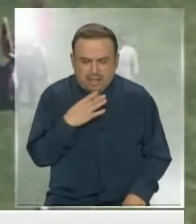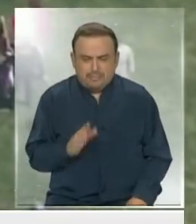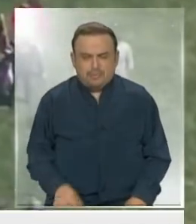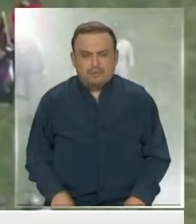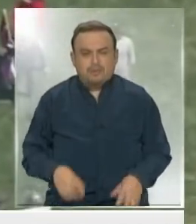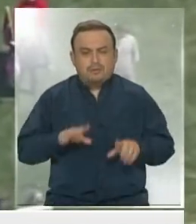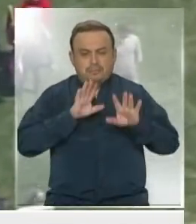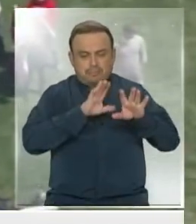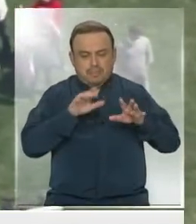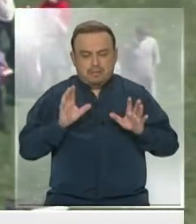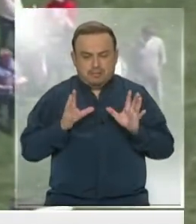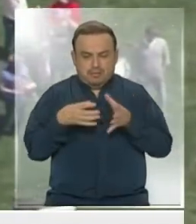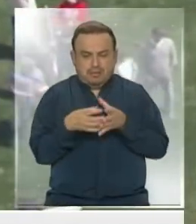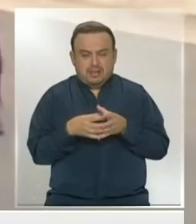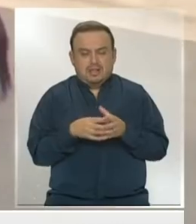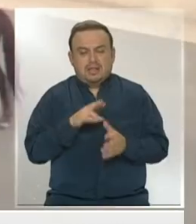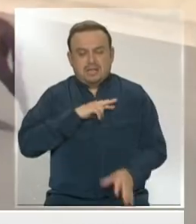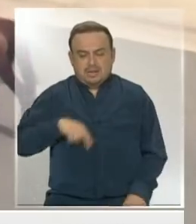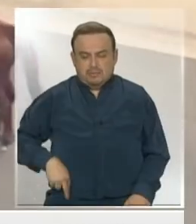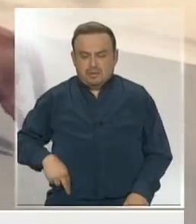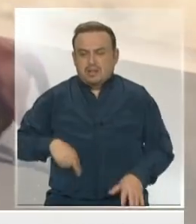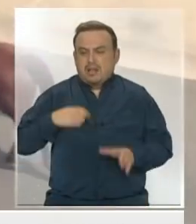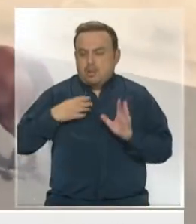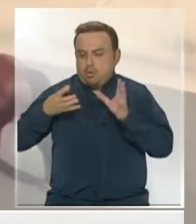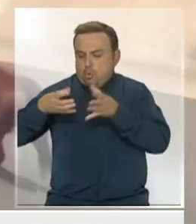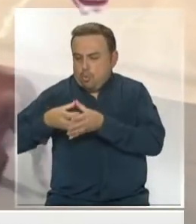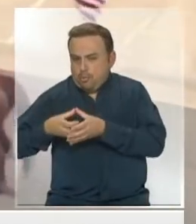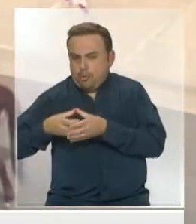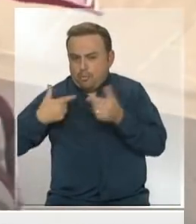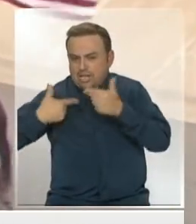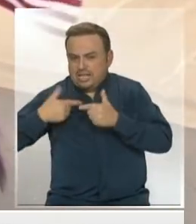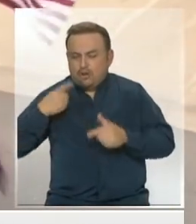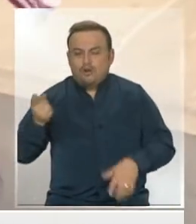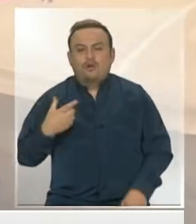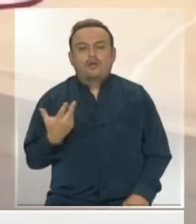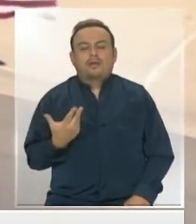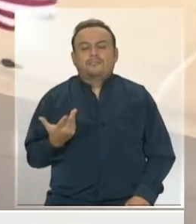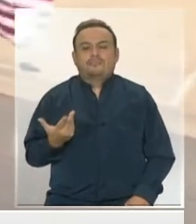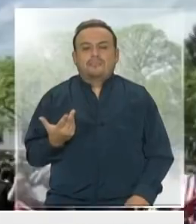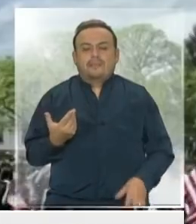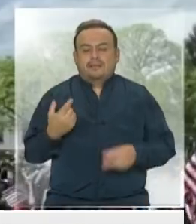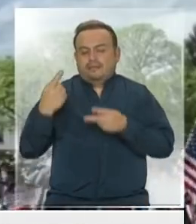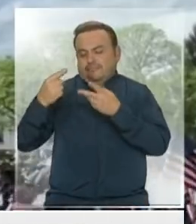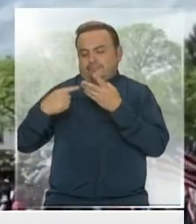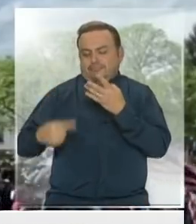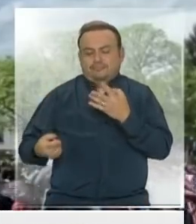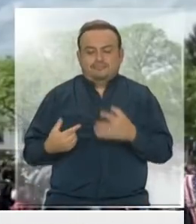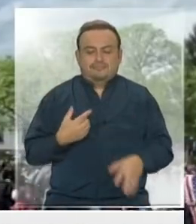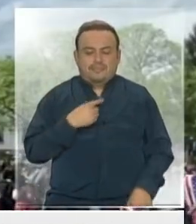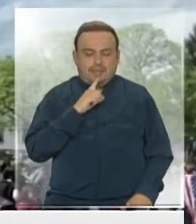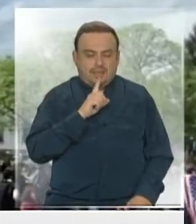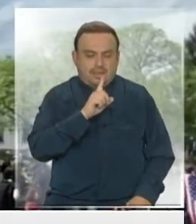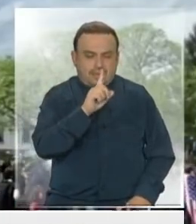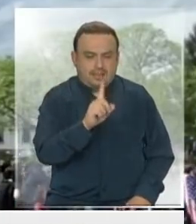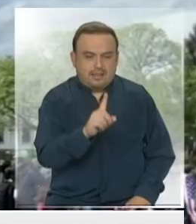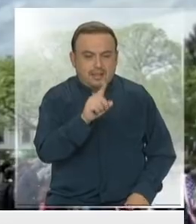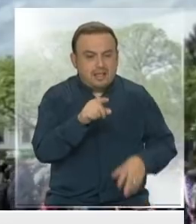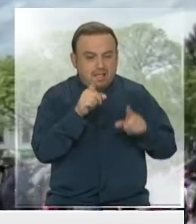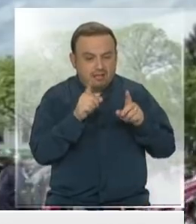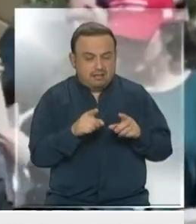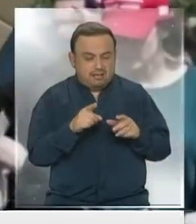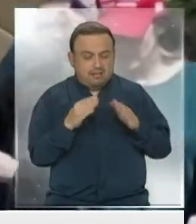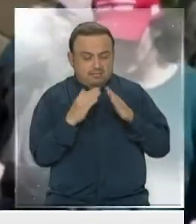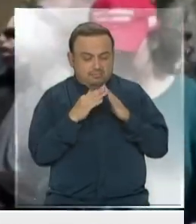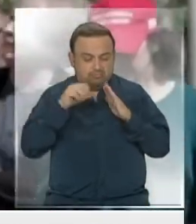propio partido, del Partido Republicano, que han salido a criticar esta actitud de Donald Trump, y que dicen que para que se levanten